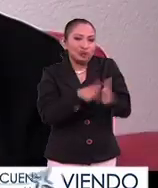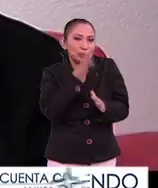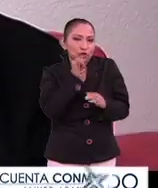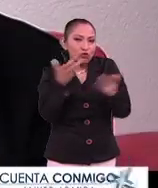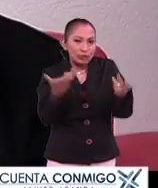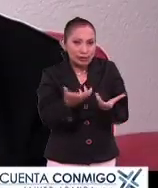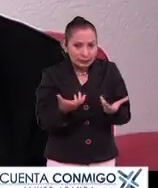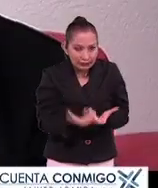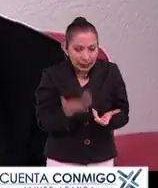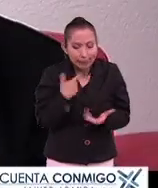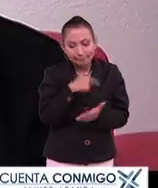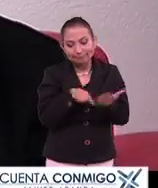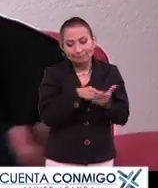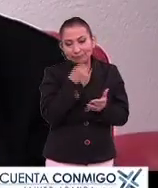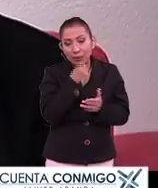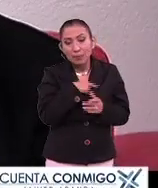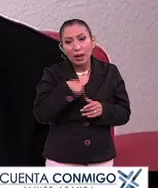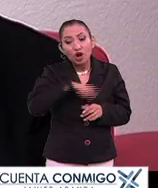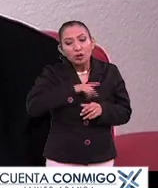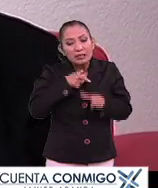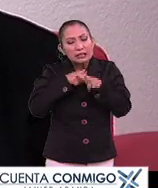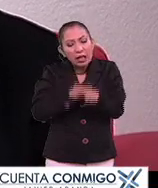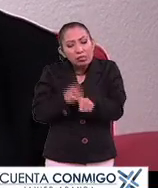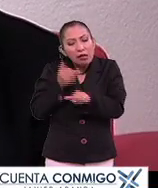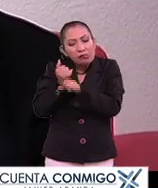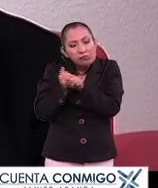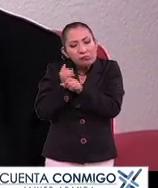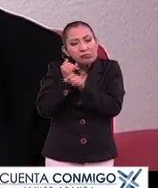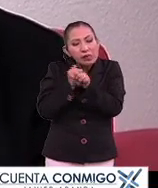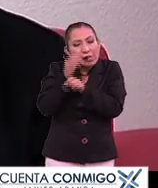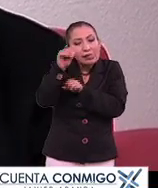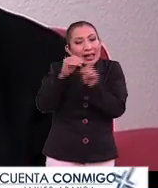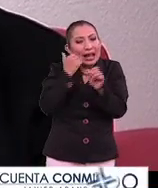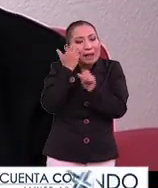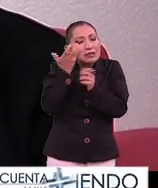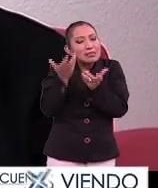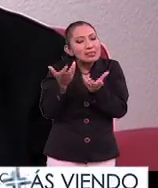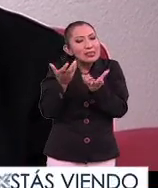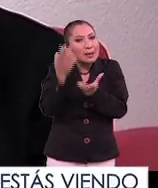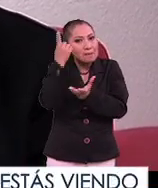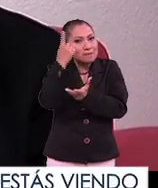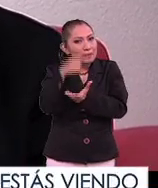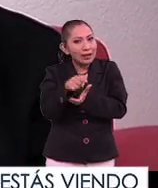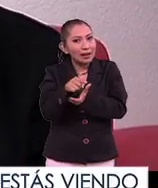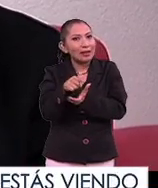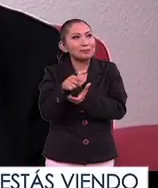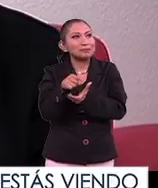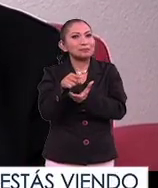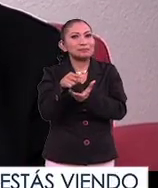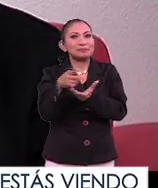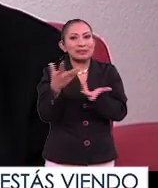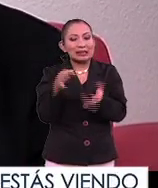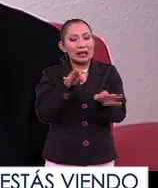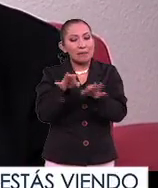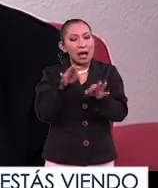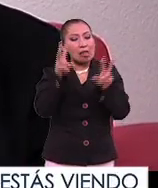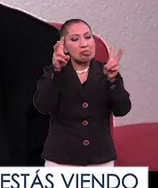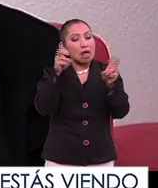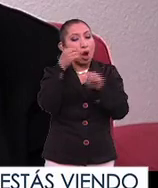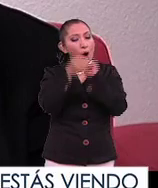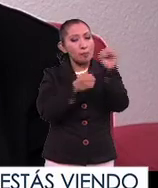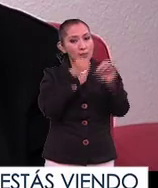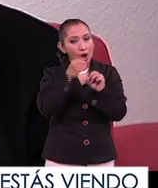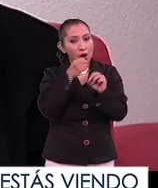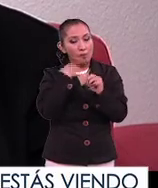al cabo, se suspendió, pero nosotros seguimos con la intención de trabajar sobre la